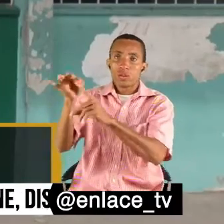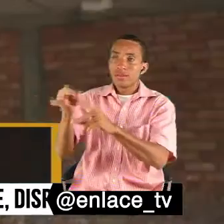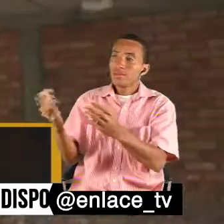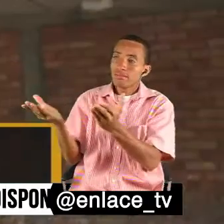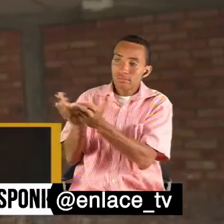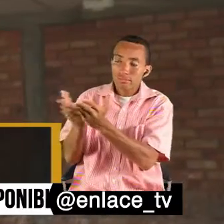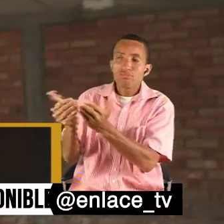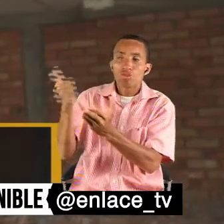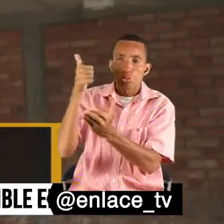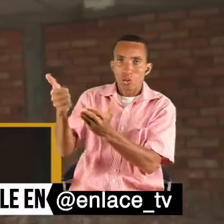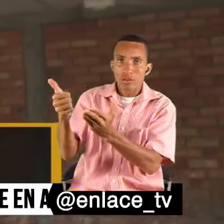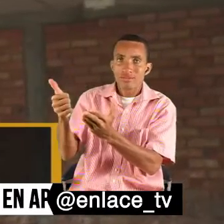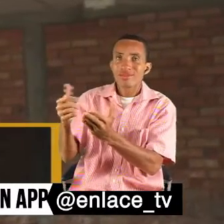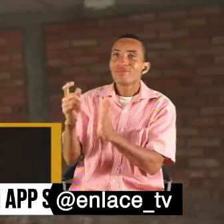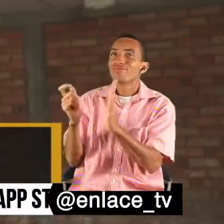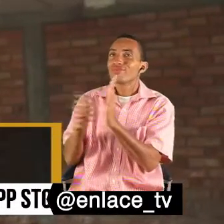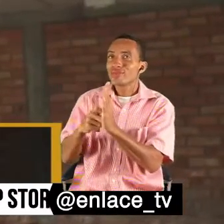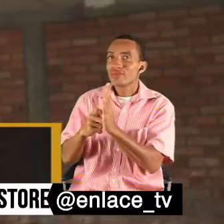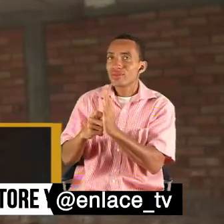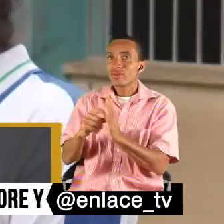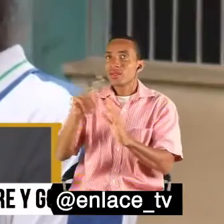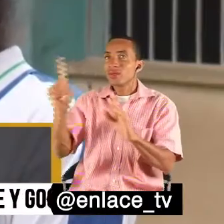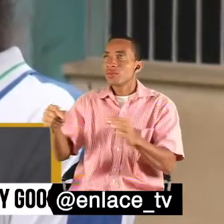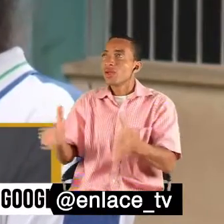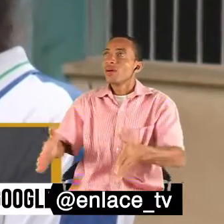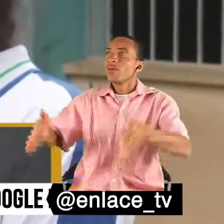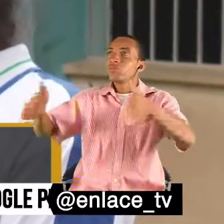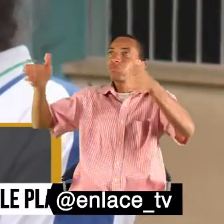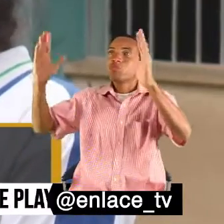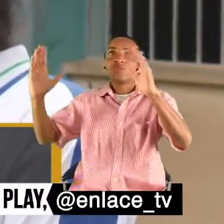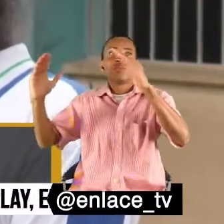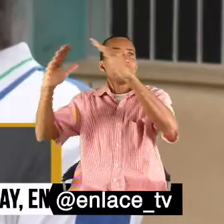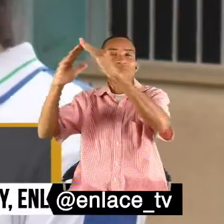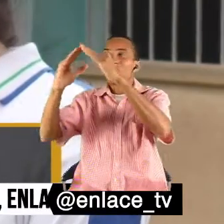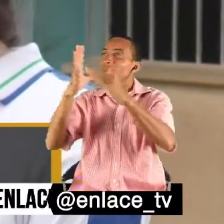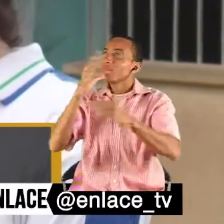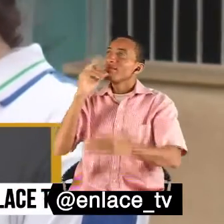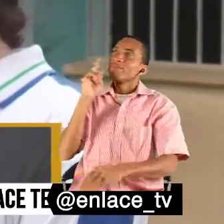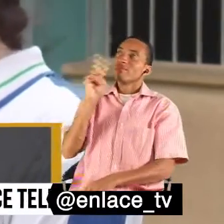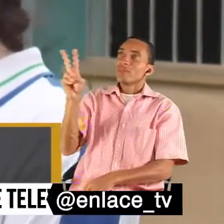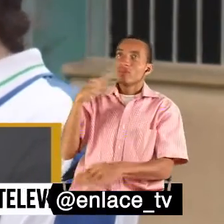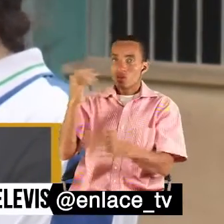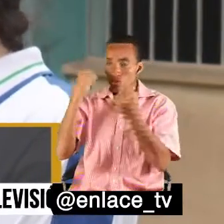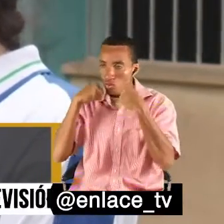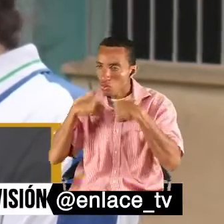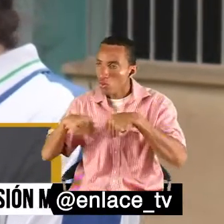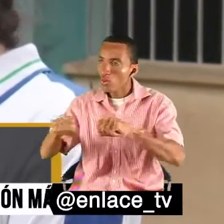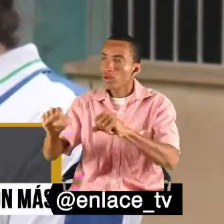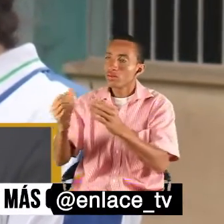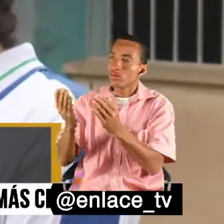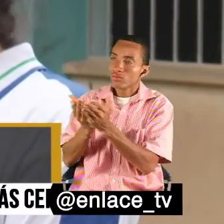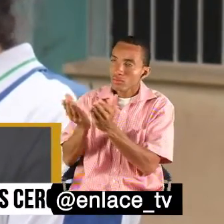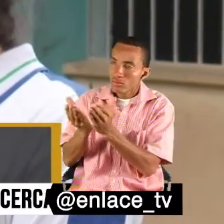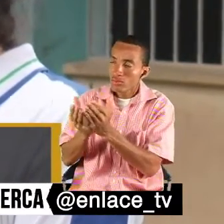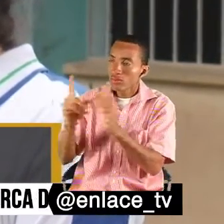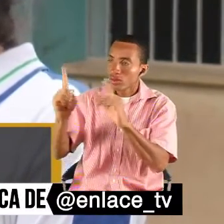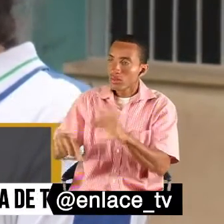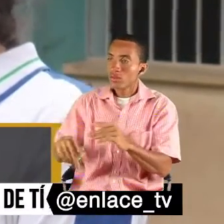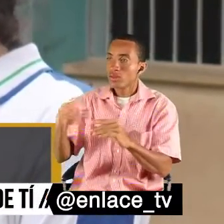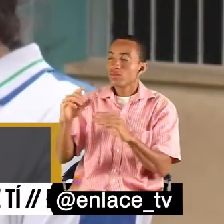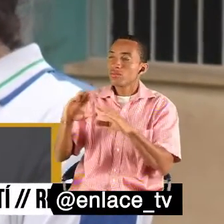que nos dan, pero también tenemos que ver la parte de infraestructura como tal. O sea, si yo me esfuerzo por dar lo mejor en mi colegio, yo también quiero que mi colegio